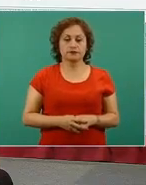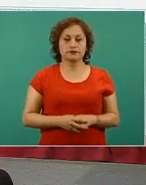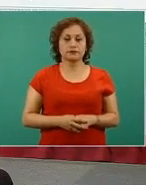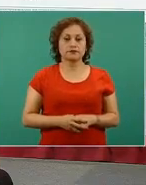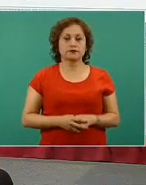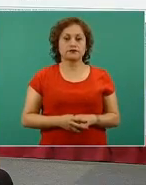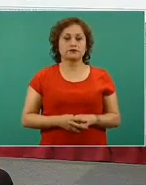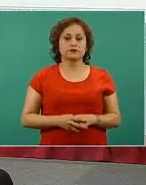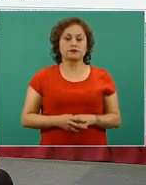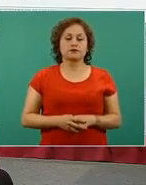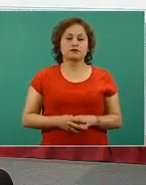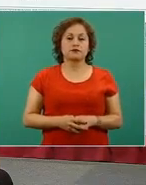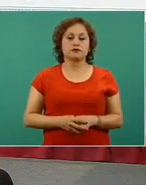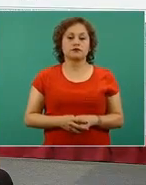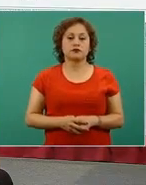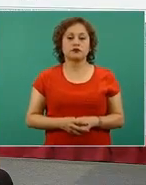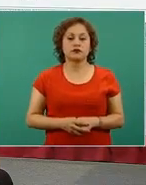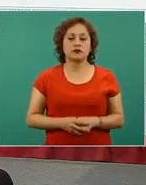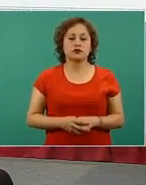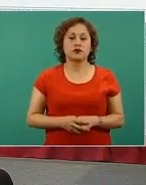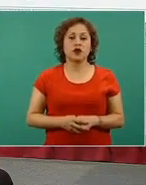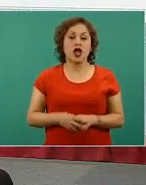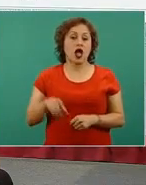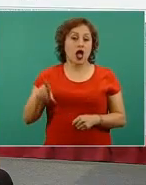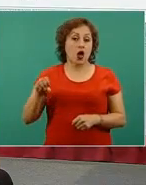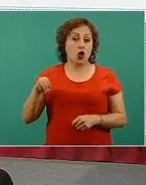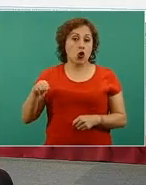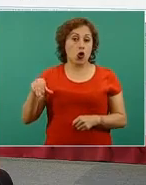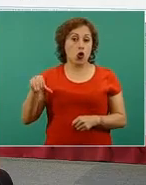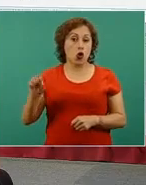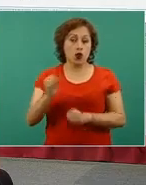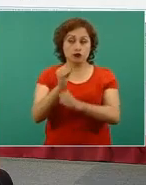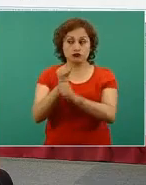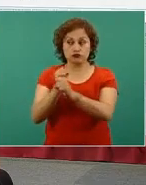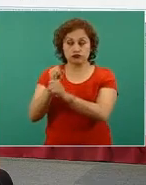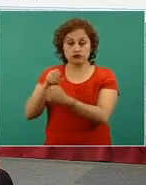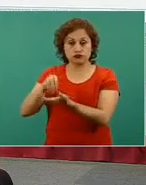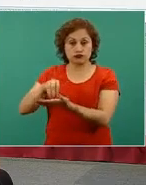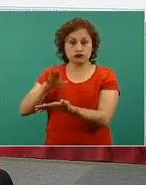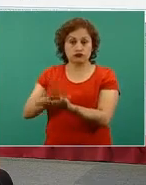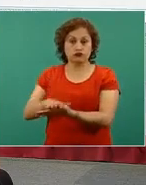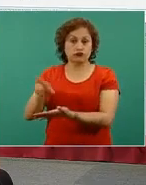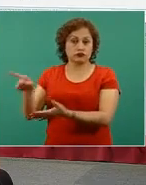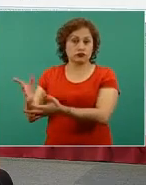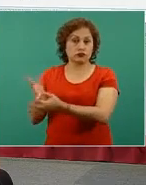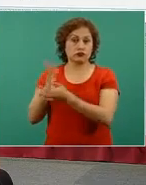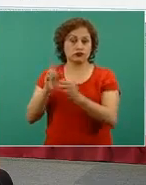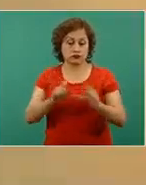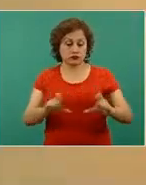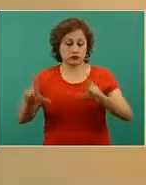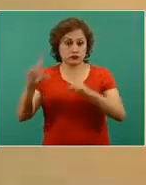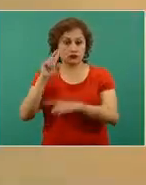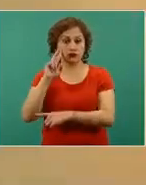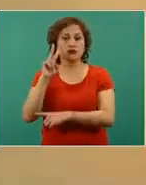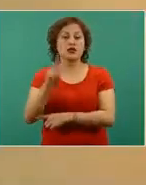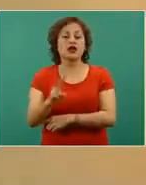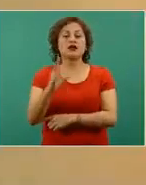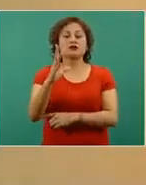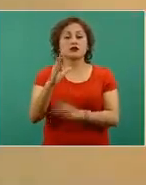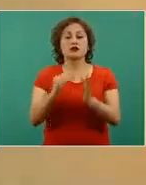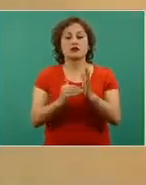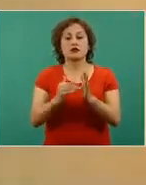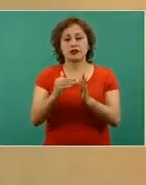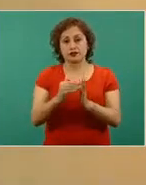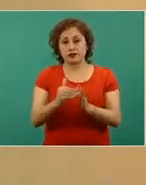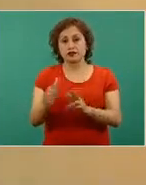a través de esta plataforma de la Organización Mundial de la Salud, que nos brinda estos datos, son de